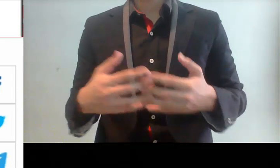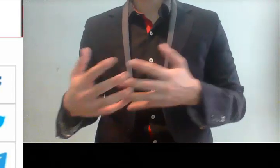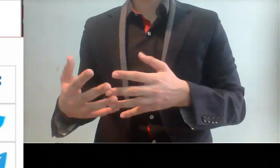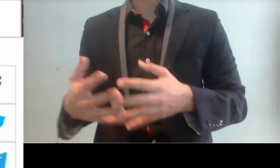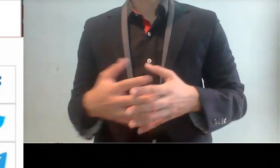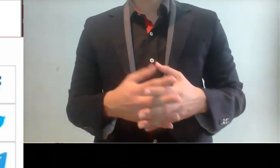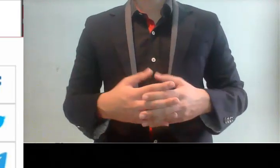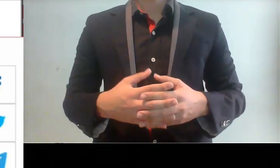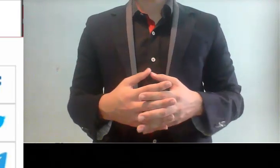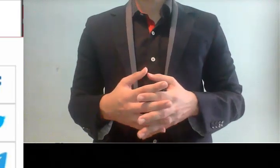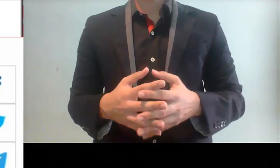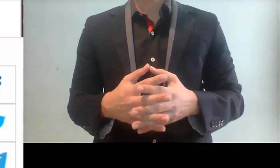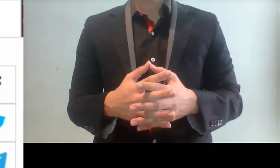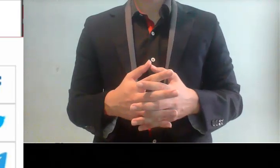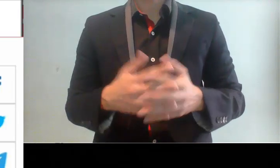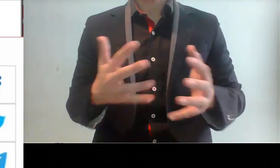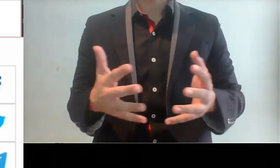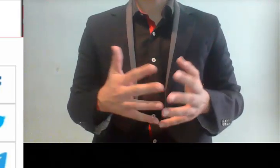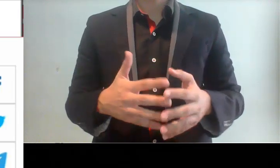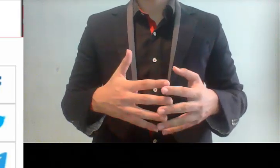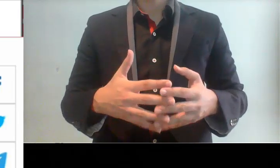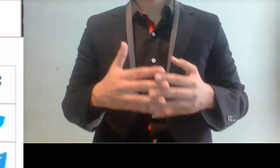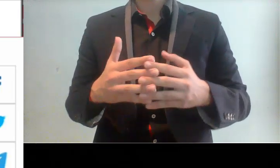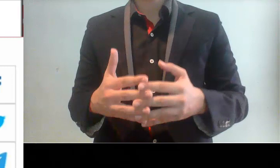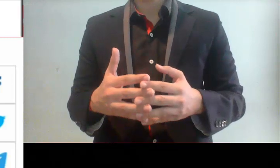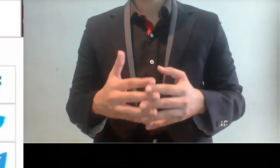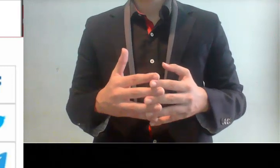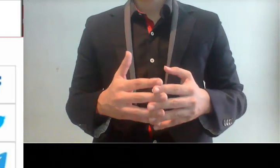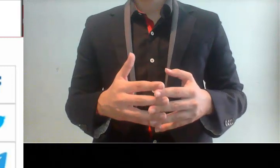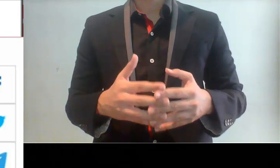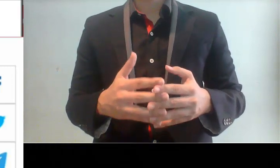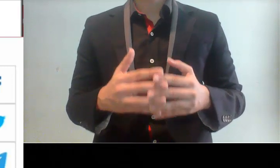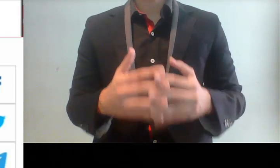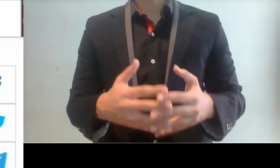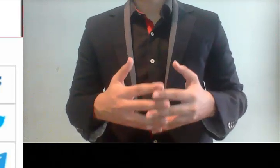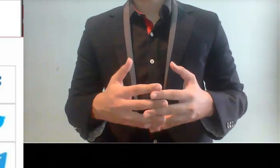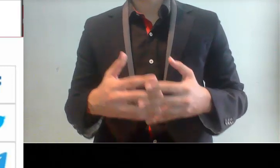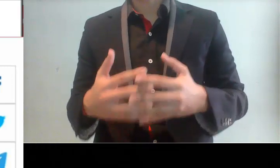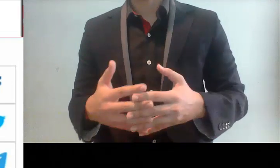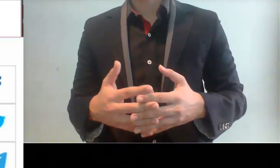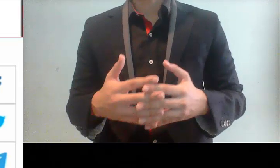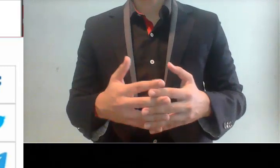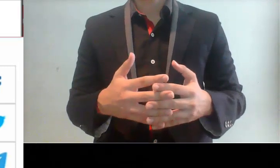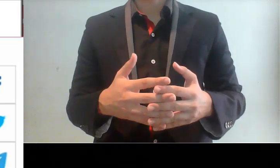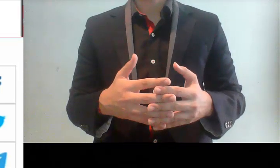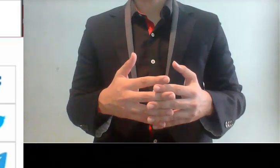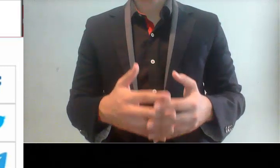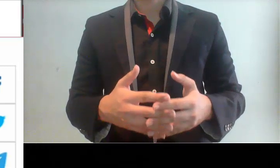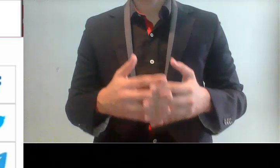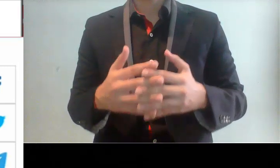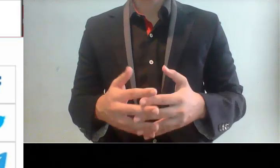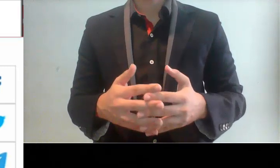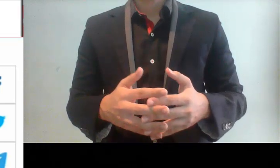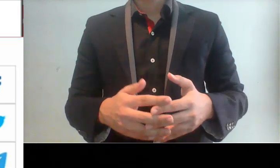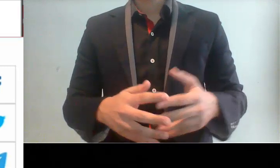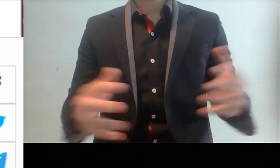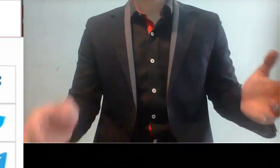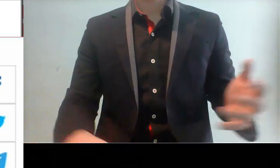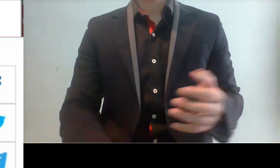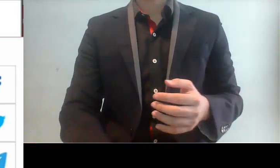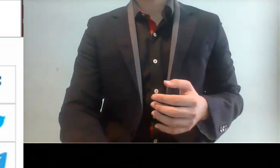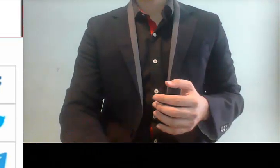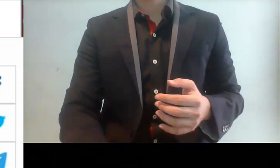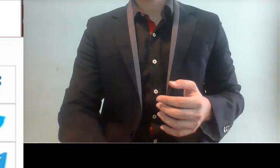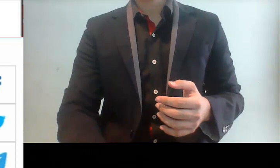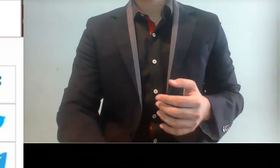haces directamente desde un papel, que bueno, en general creo que sería más complicado, pero es realmente preocupante. Es